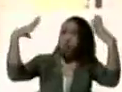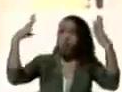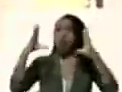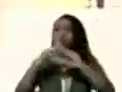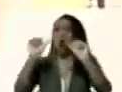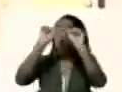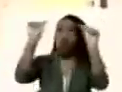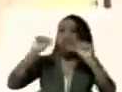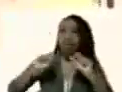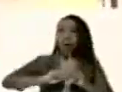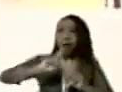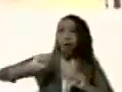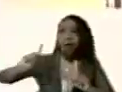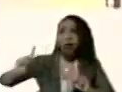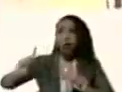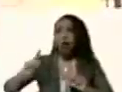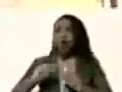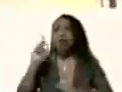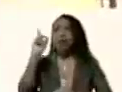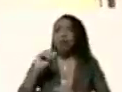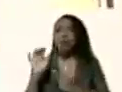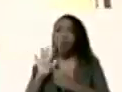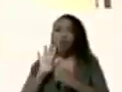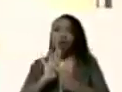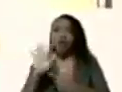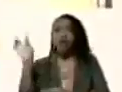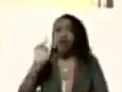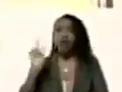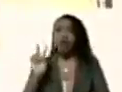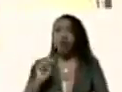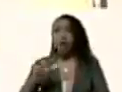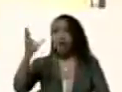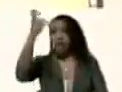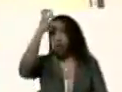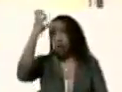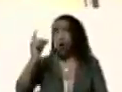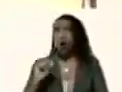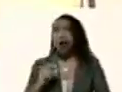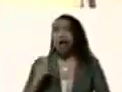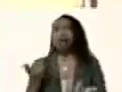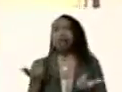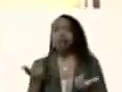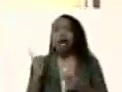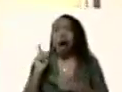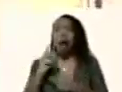sistemas eléctricos, y queremos también mostrarle a Venezuela y a Falcón